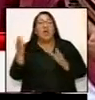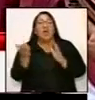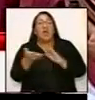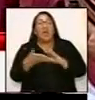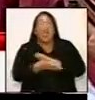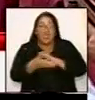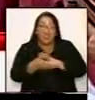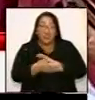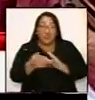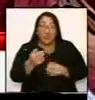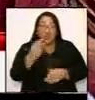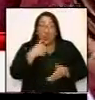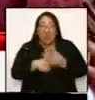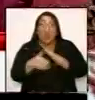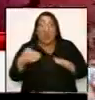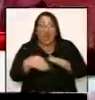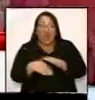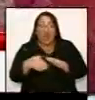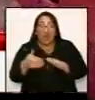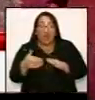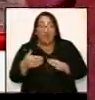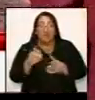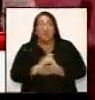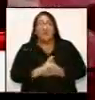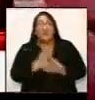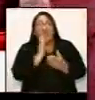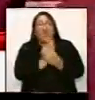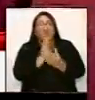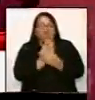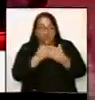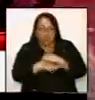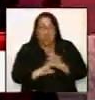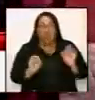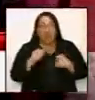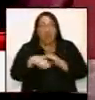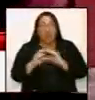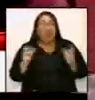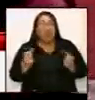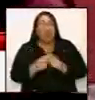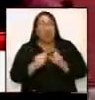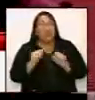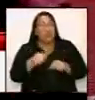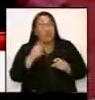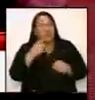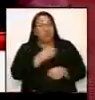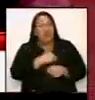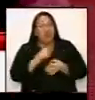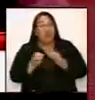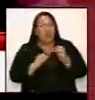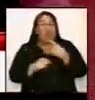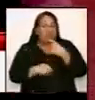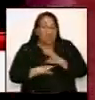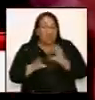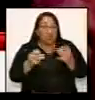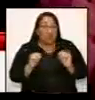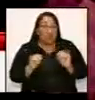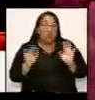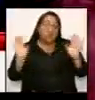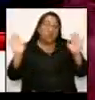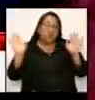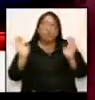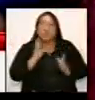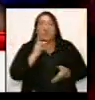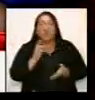tratado quedara totalmente transparente de parte de esta comisión, así que si Economía ha dado ese informe, no tengo